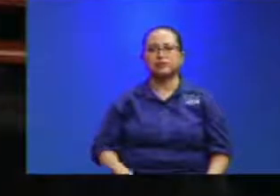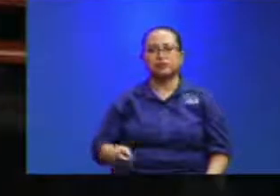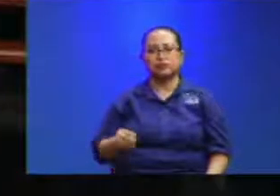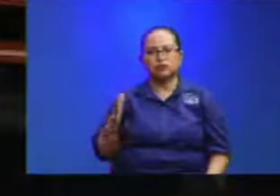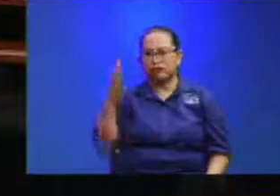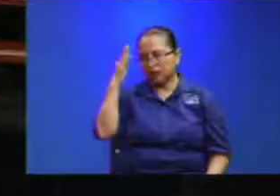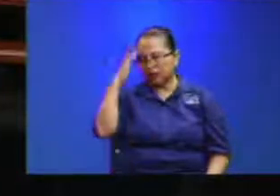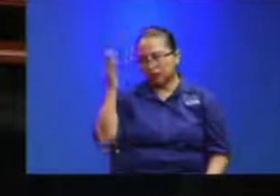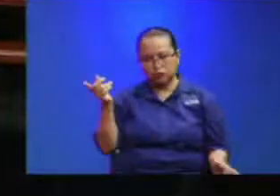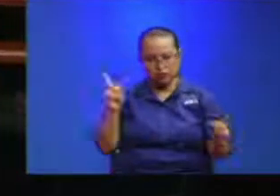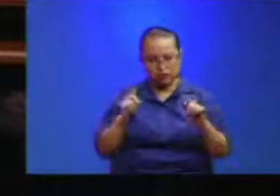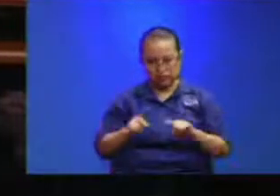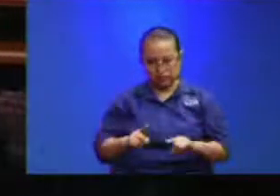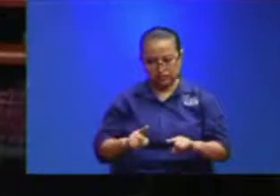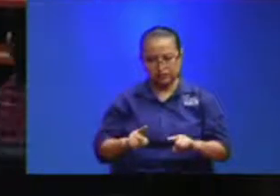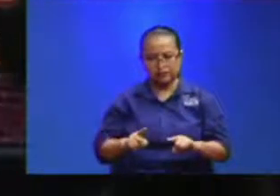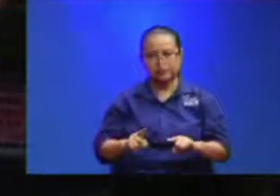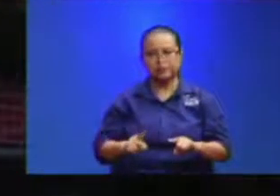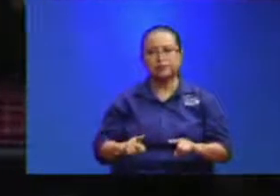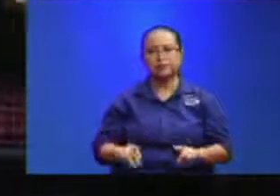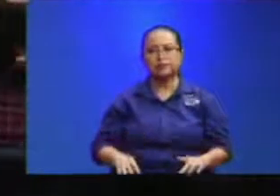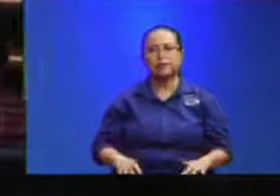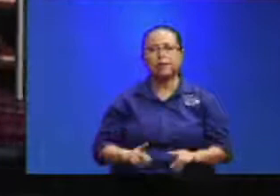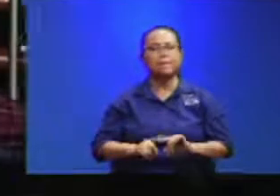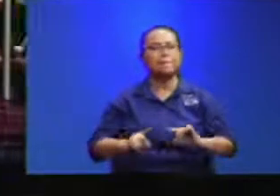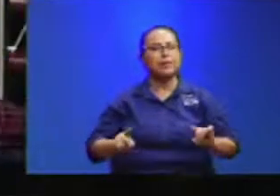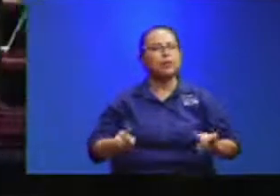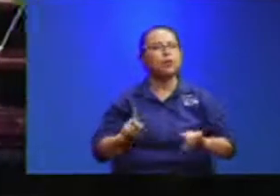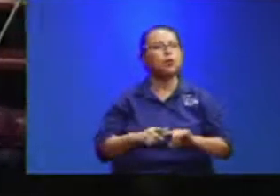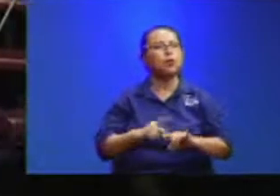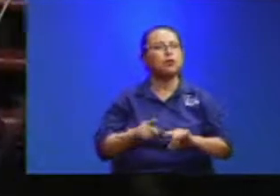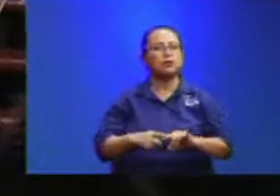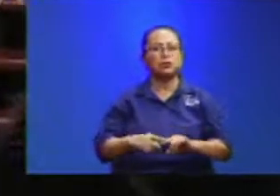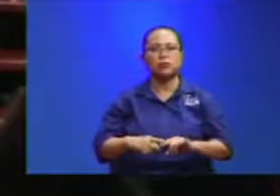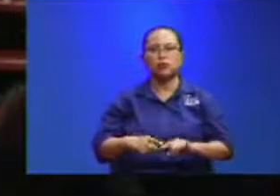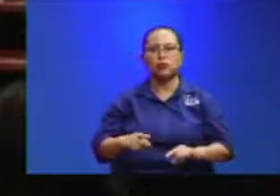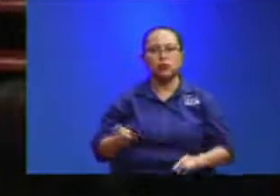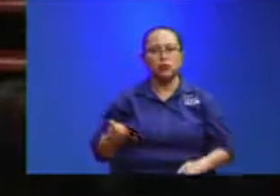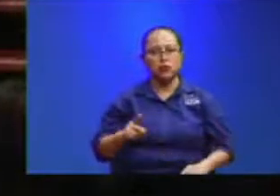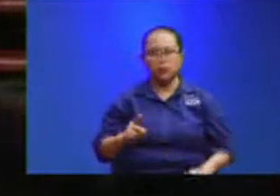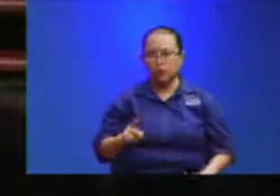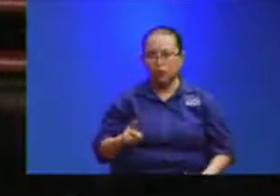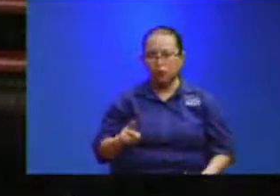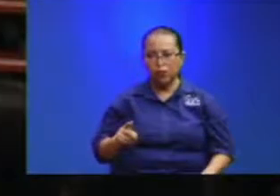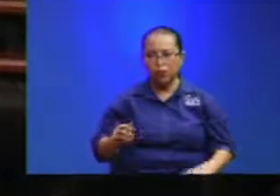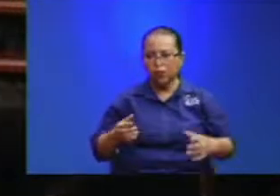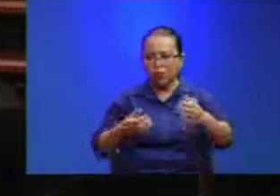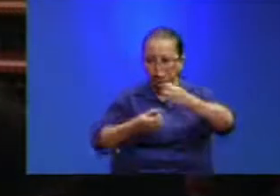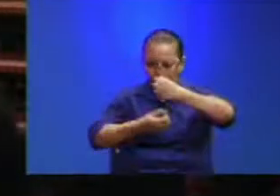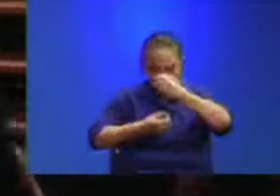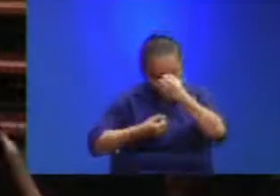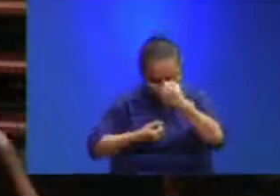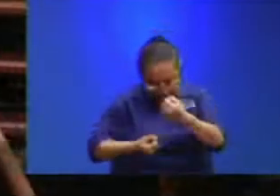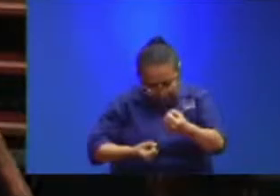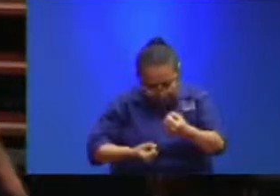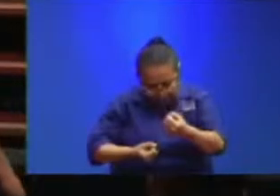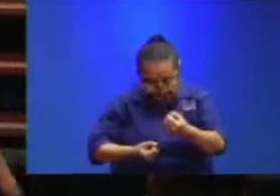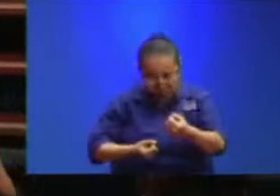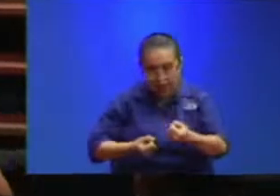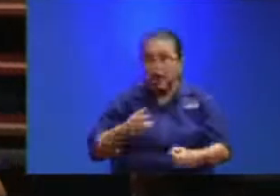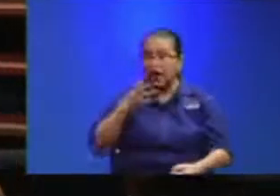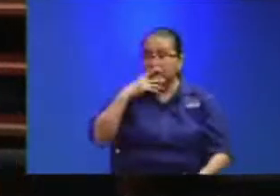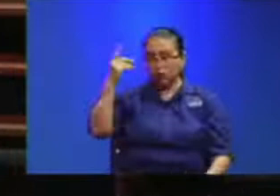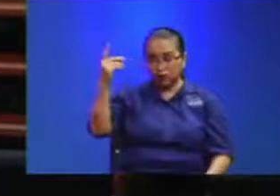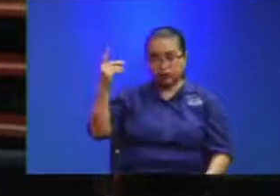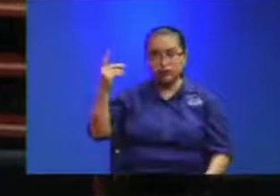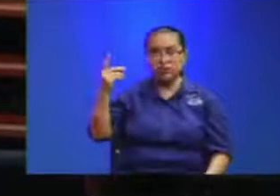él pero cuando uno no obedece y no se hace responsable de aquellas cosas que dios quiere que uno haga